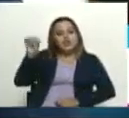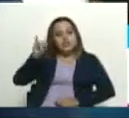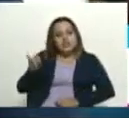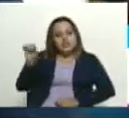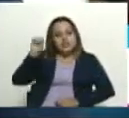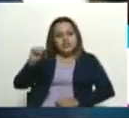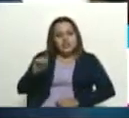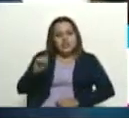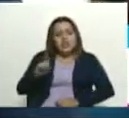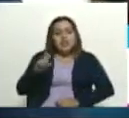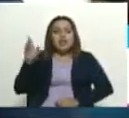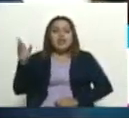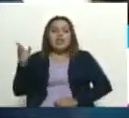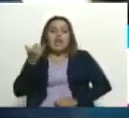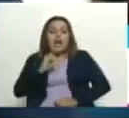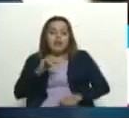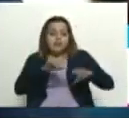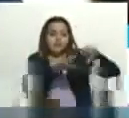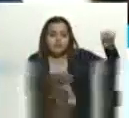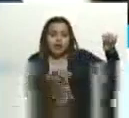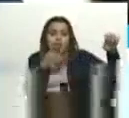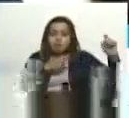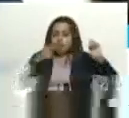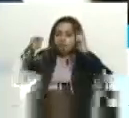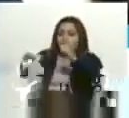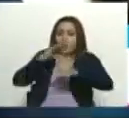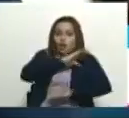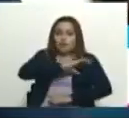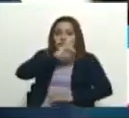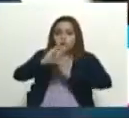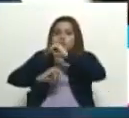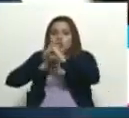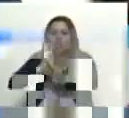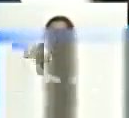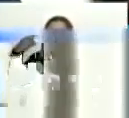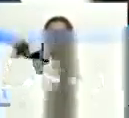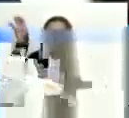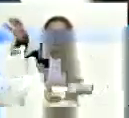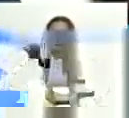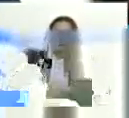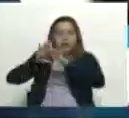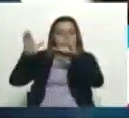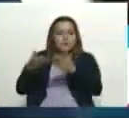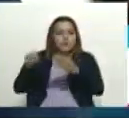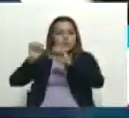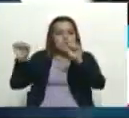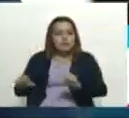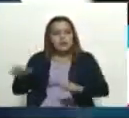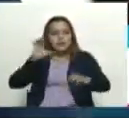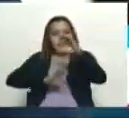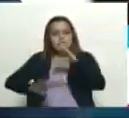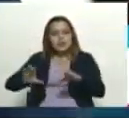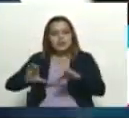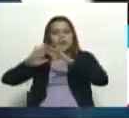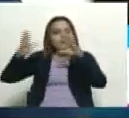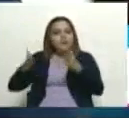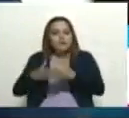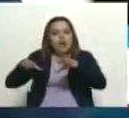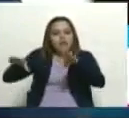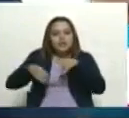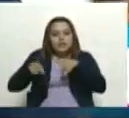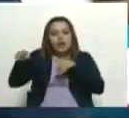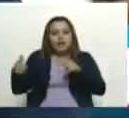este resultado clínico a un comité internacional, presidente, para que los otros países del mundo y los sistemas de ciencia del mundo reconozcan el aporte